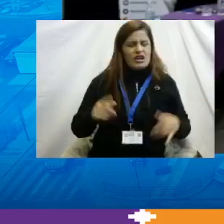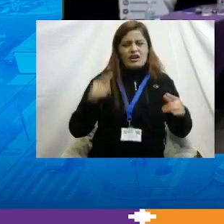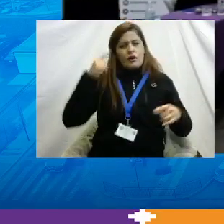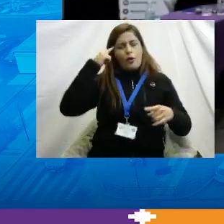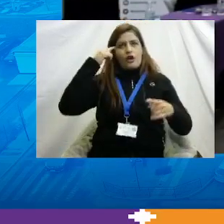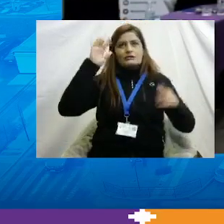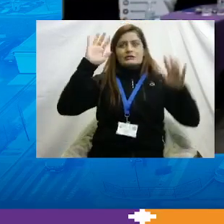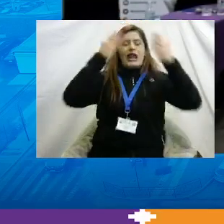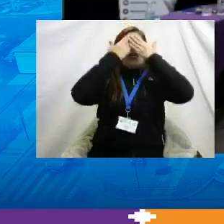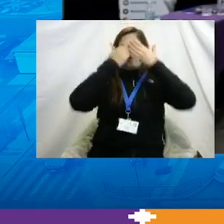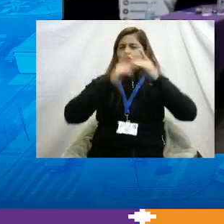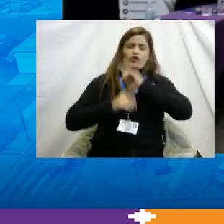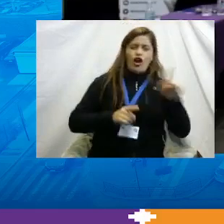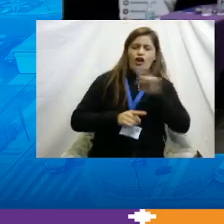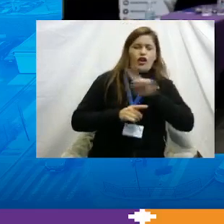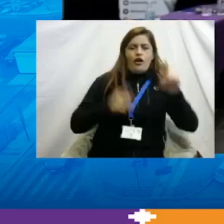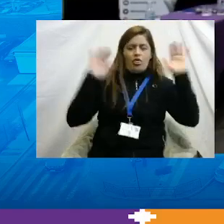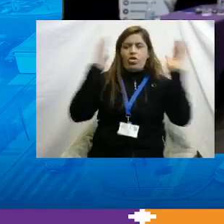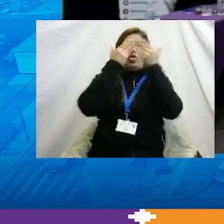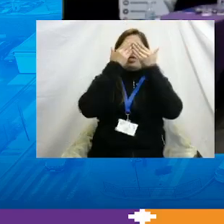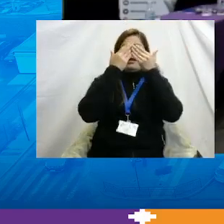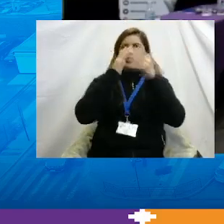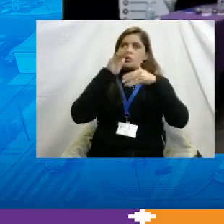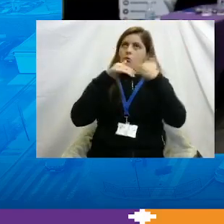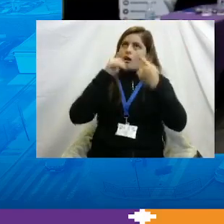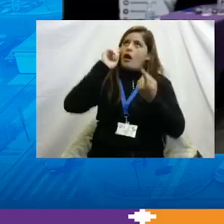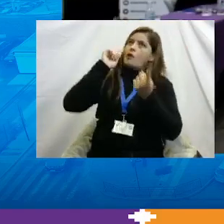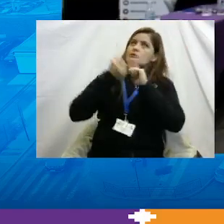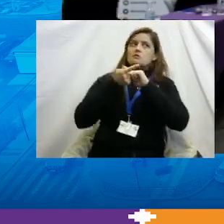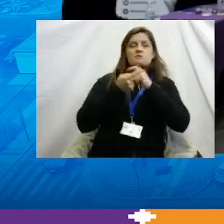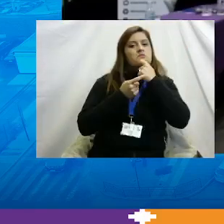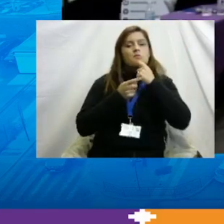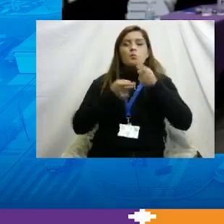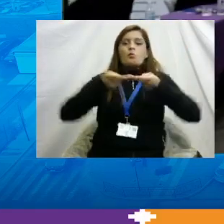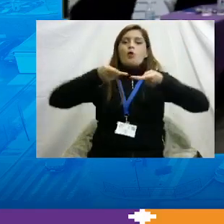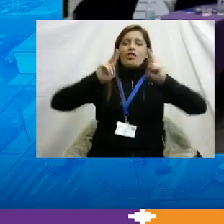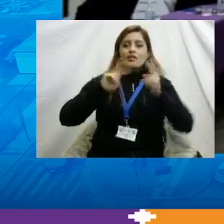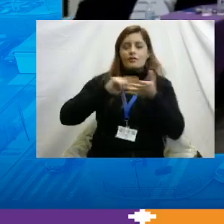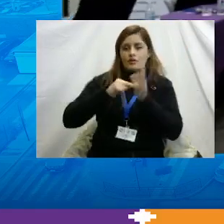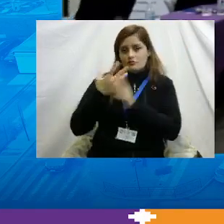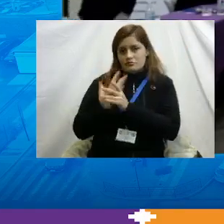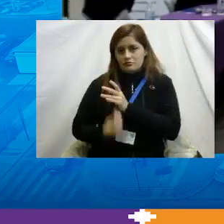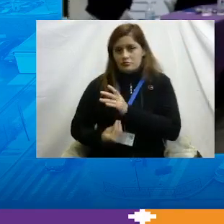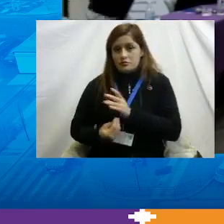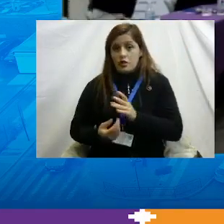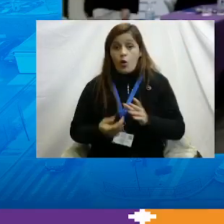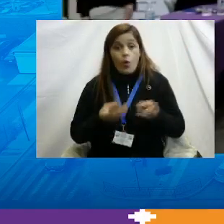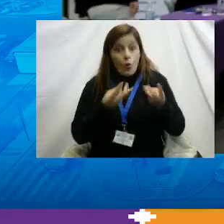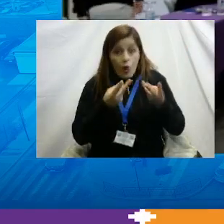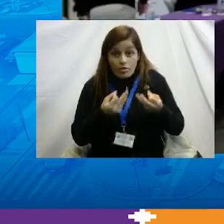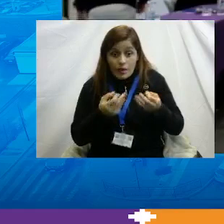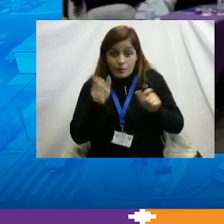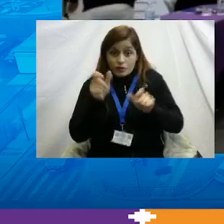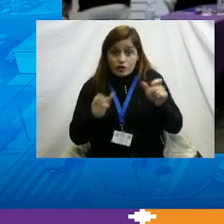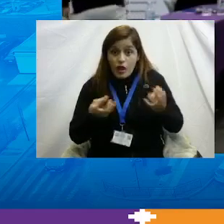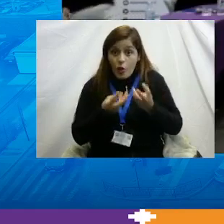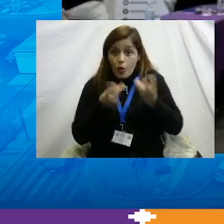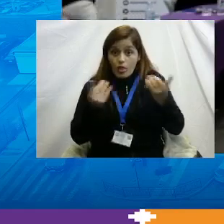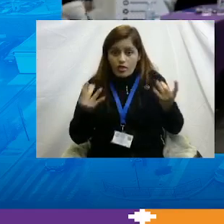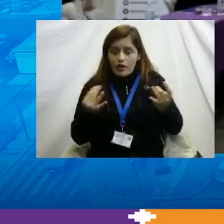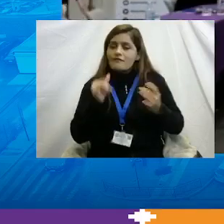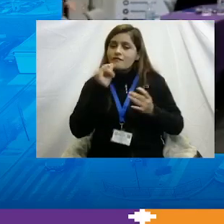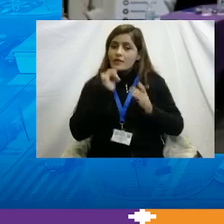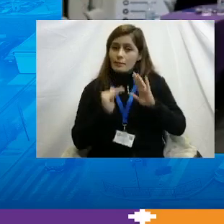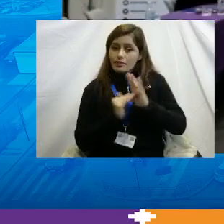que vienen muy cegados con una postura única y se pueden lograr. Le voy a dar el informe de cuántos son aquellos que están pendientes